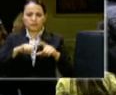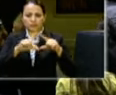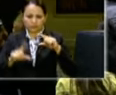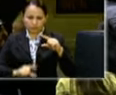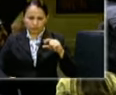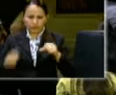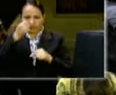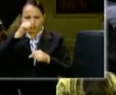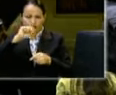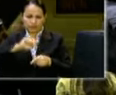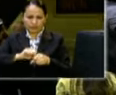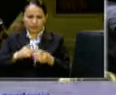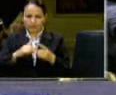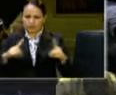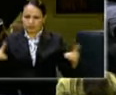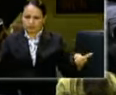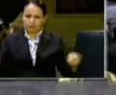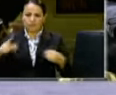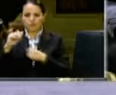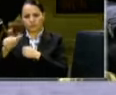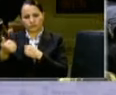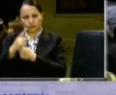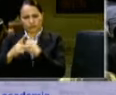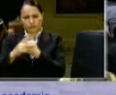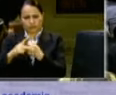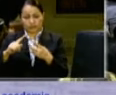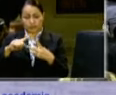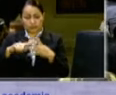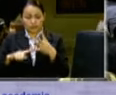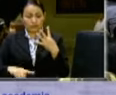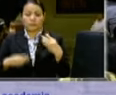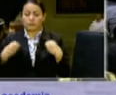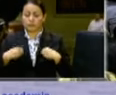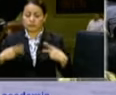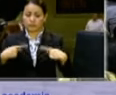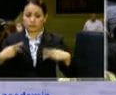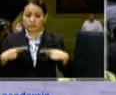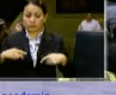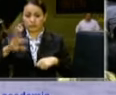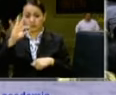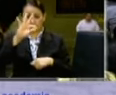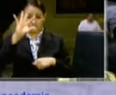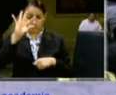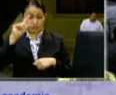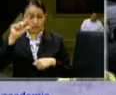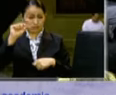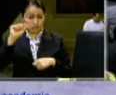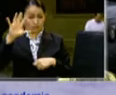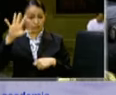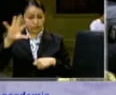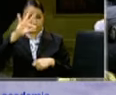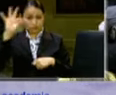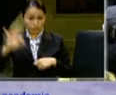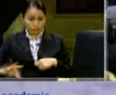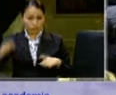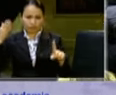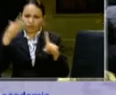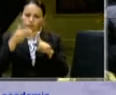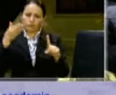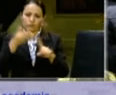Relaciones Exteriores, es que 3/4 partes de los mexicanos, más del 75%, consideran como objetivos